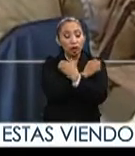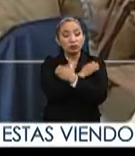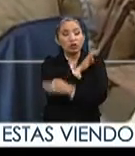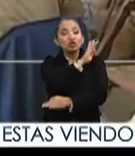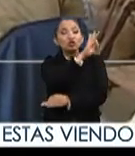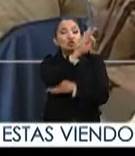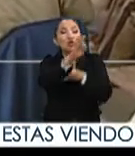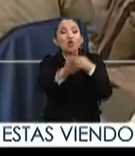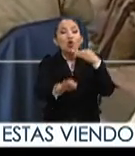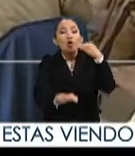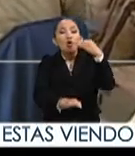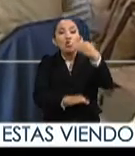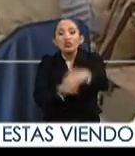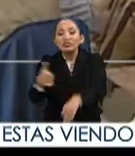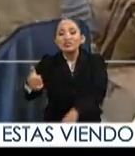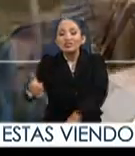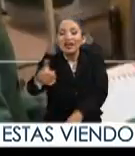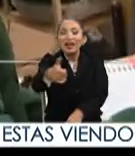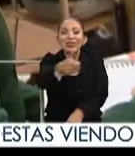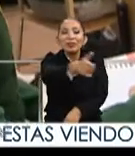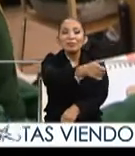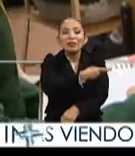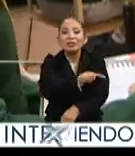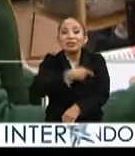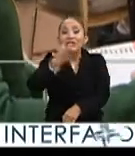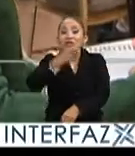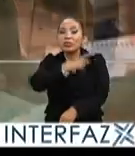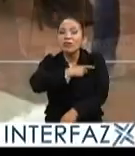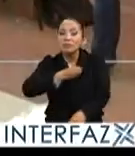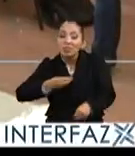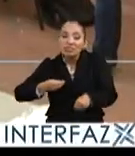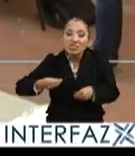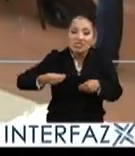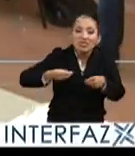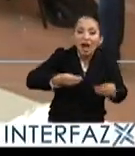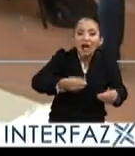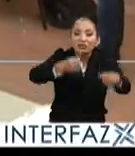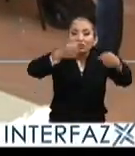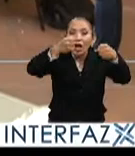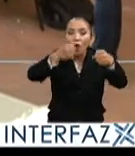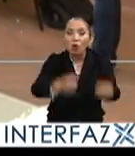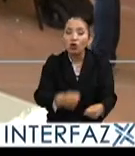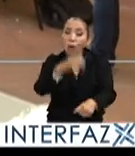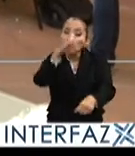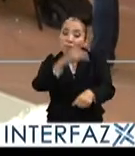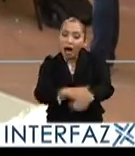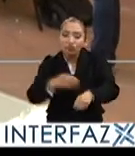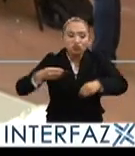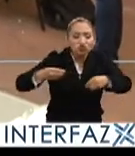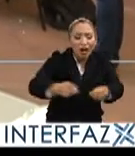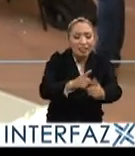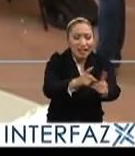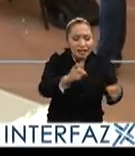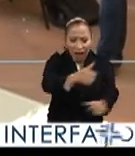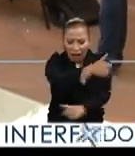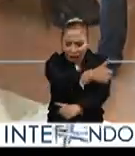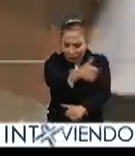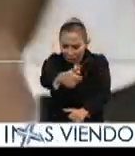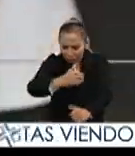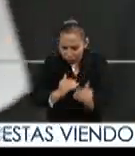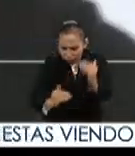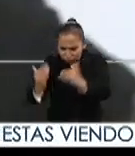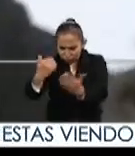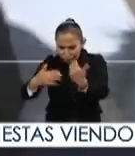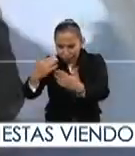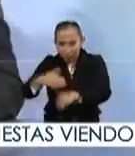y cada uno, y eso es lo que se tiene que garantizar, el máximo desarrollo de cada una de las